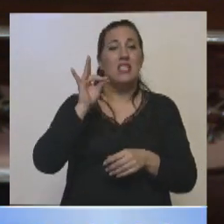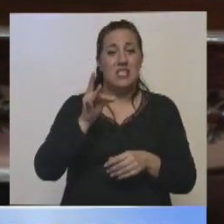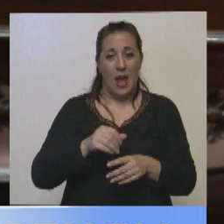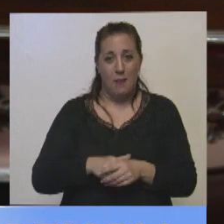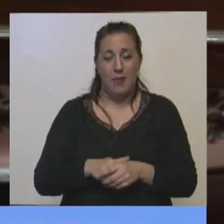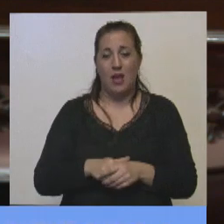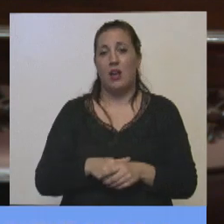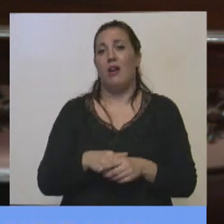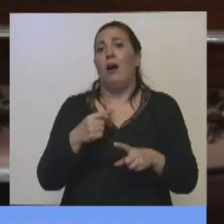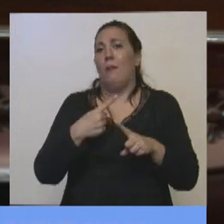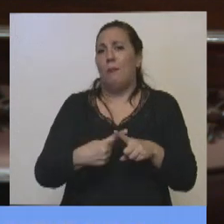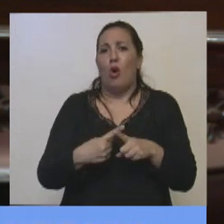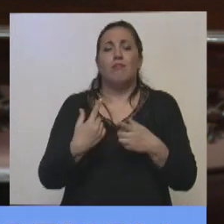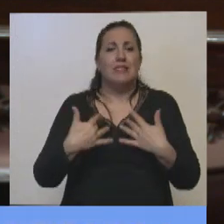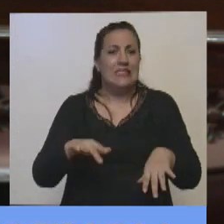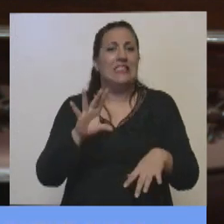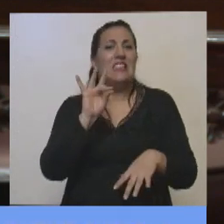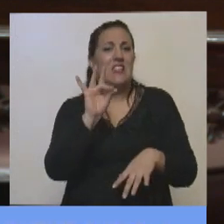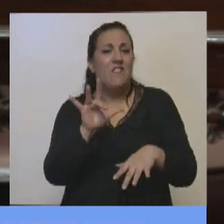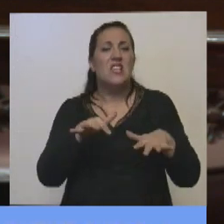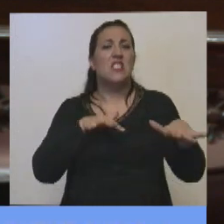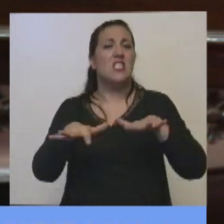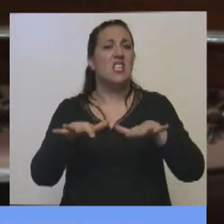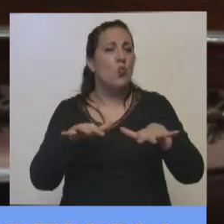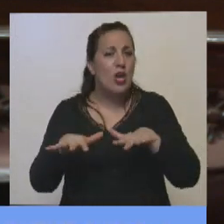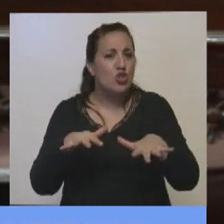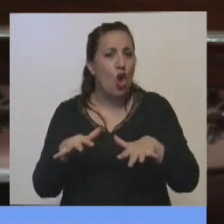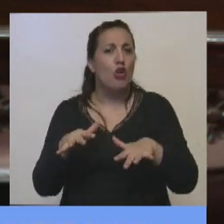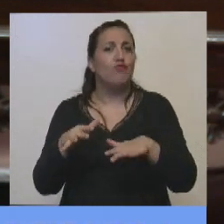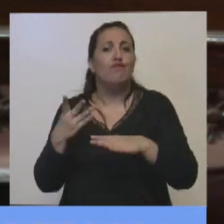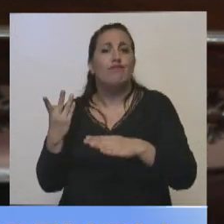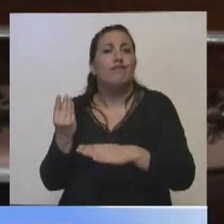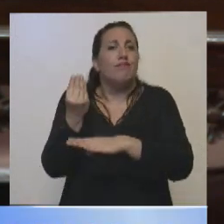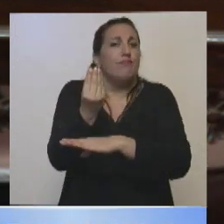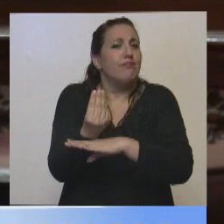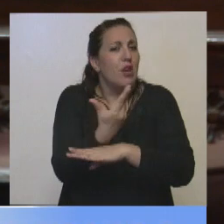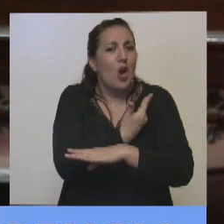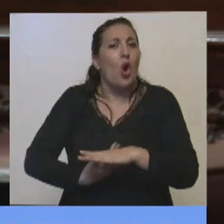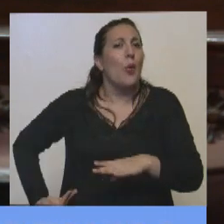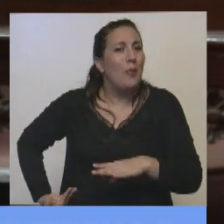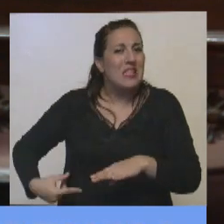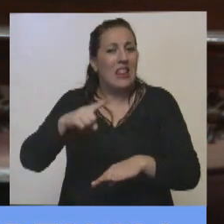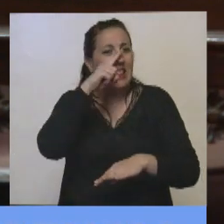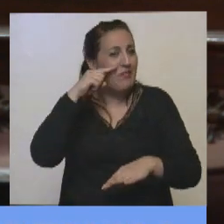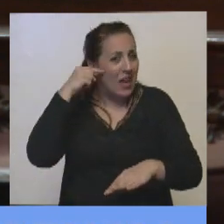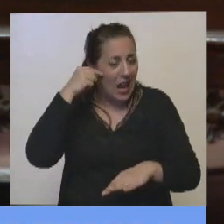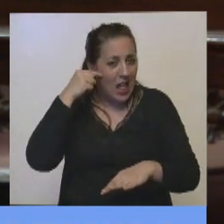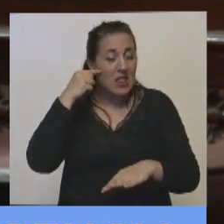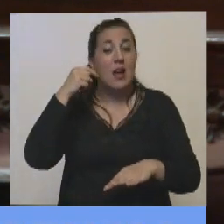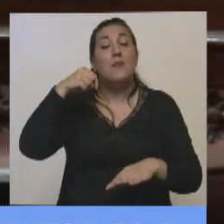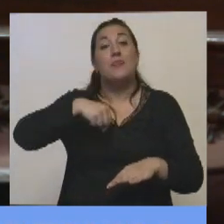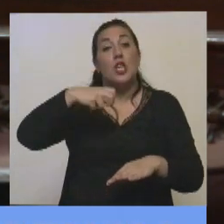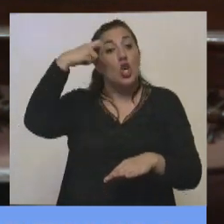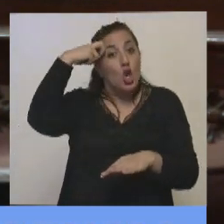muy difícil situación con la que toma el gobierno del país el presidente fernández este